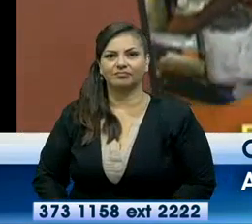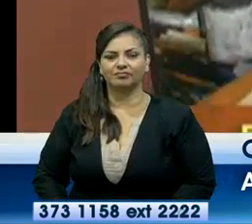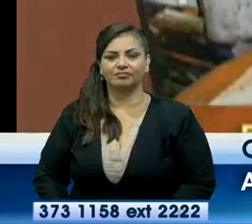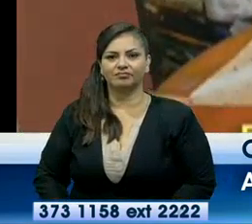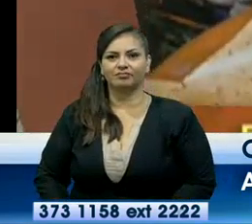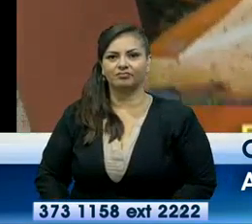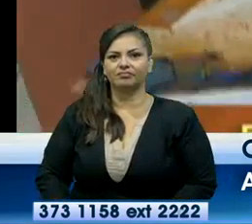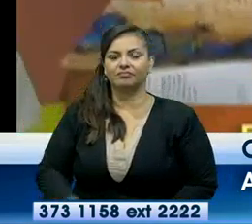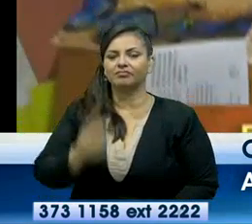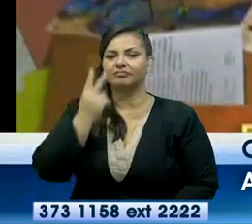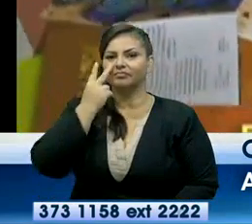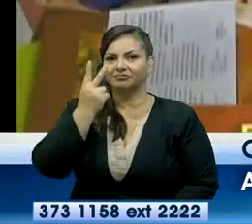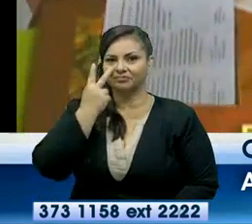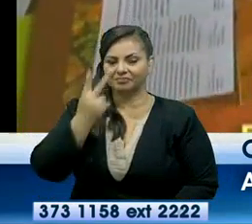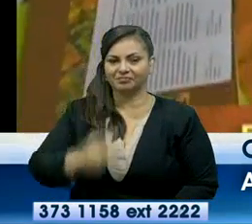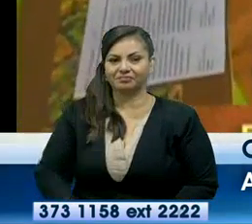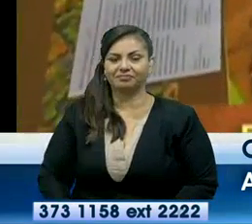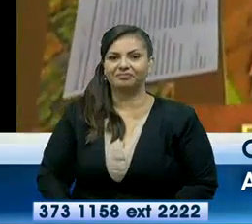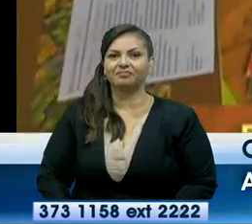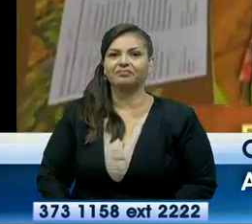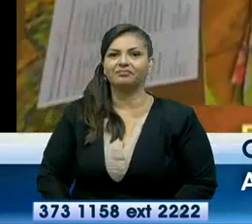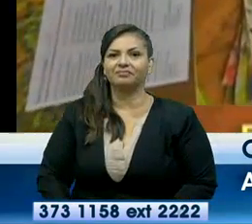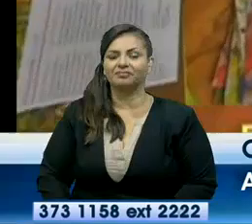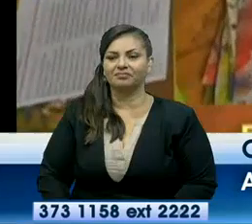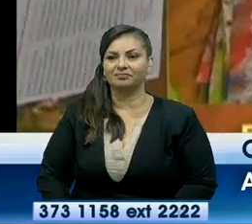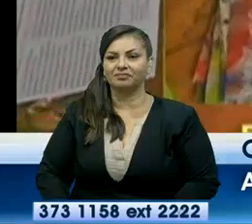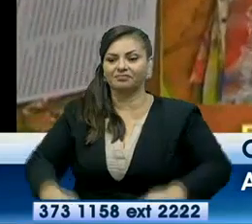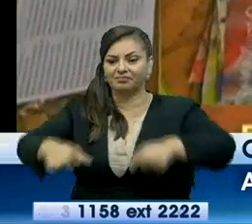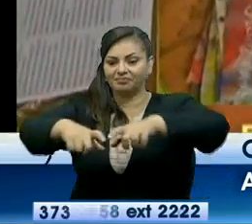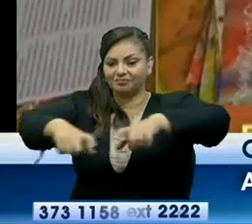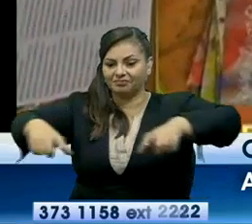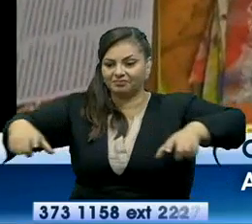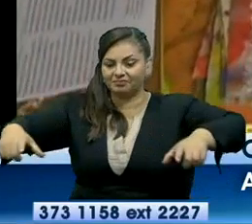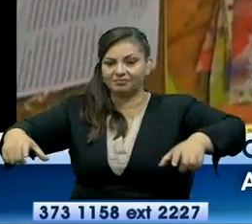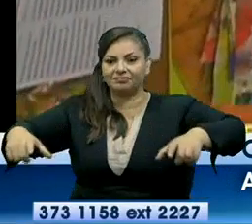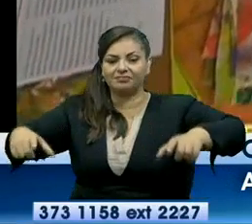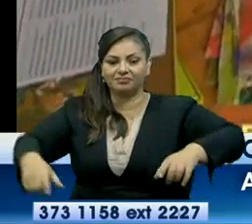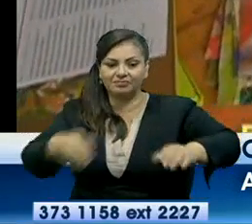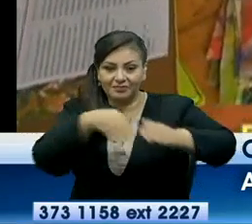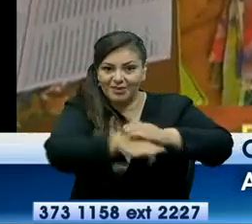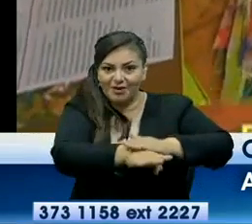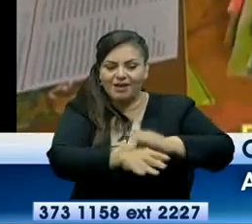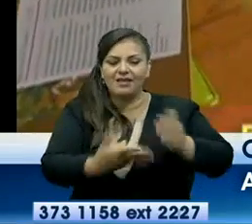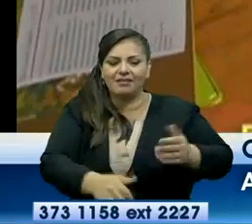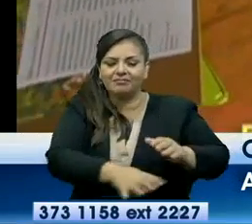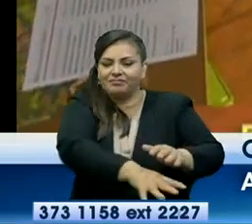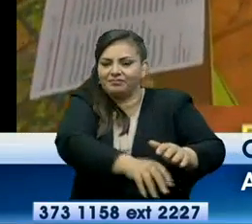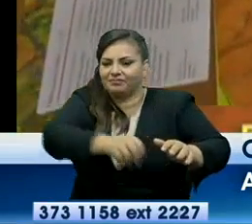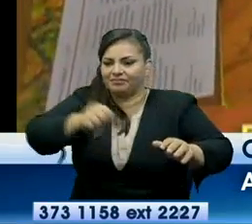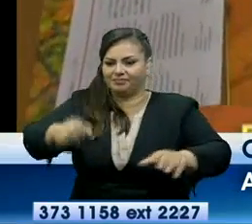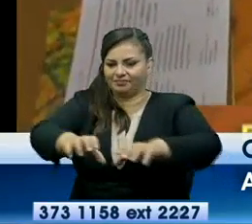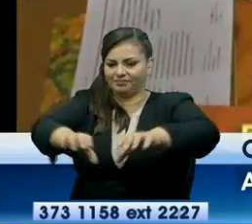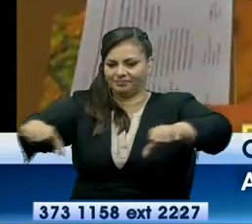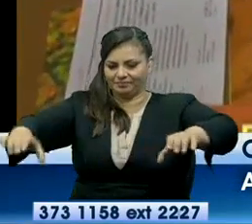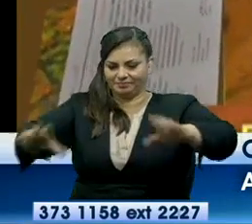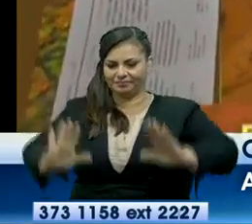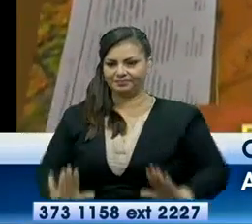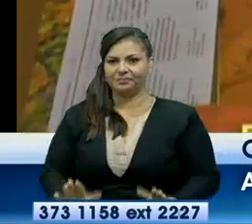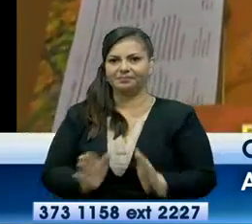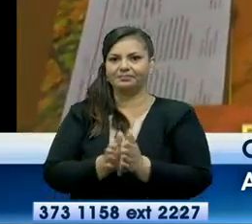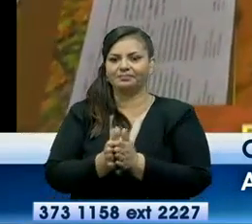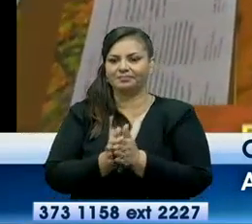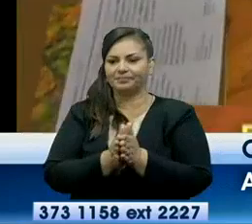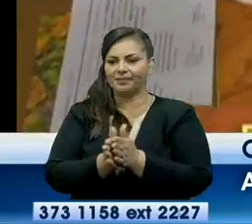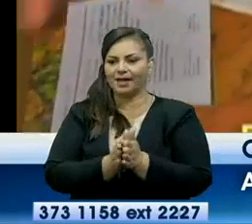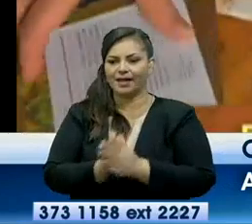tratada para que se pueda imprimir correctamente acá está por ejemplo el trabajo ya